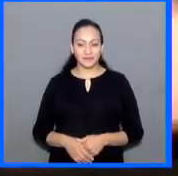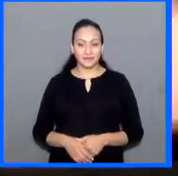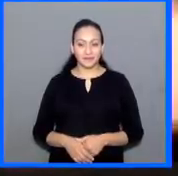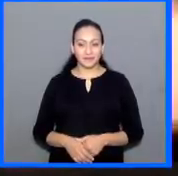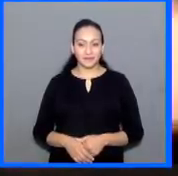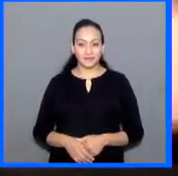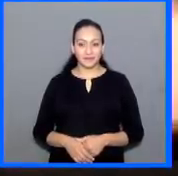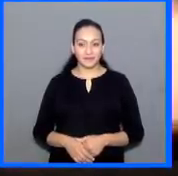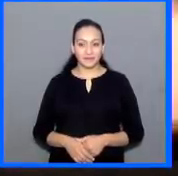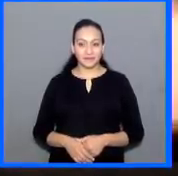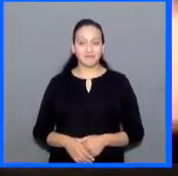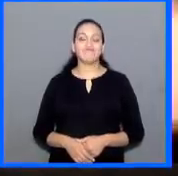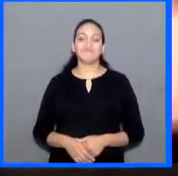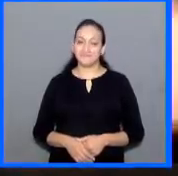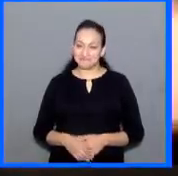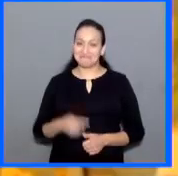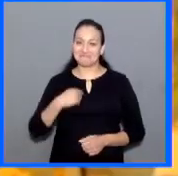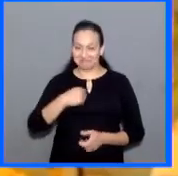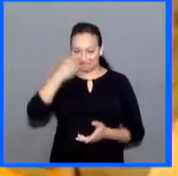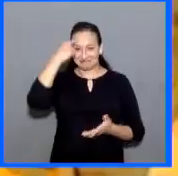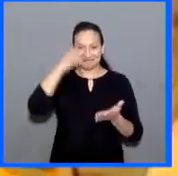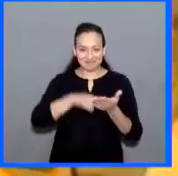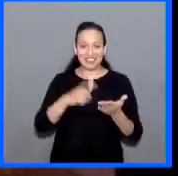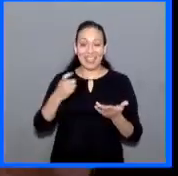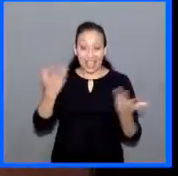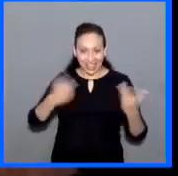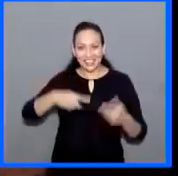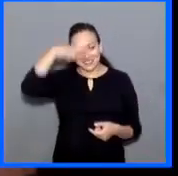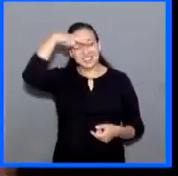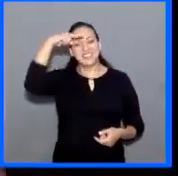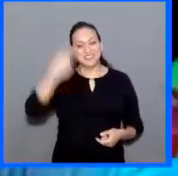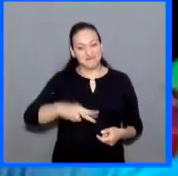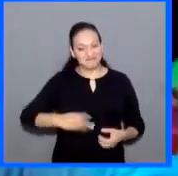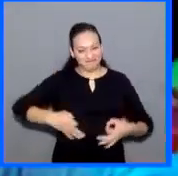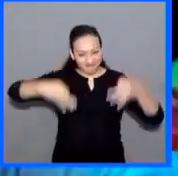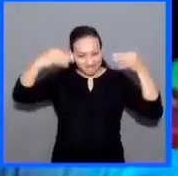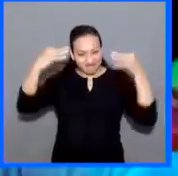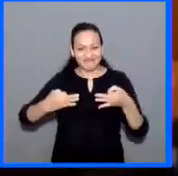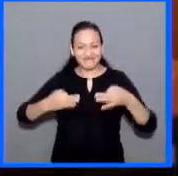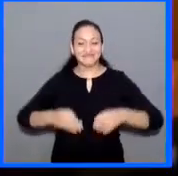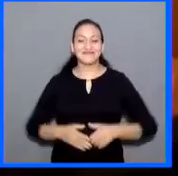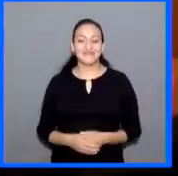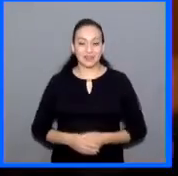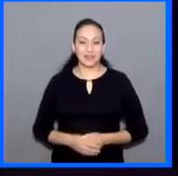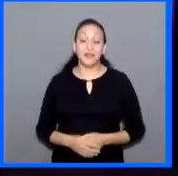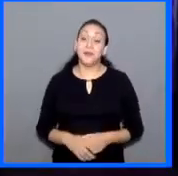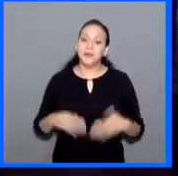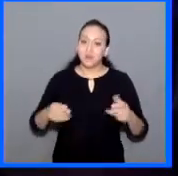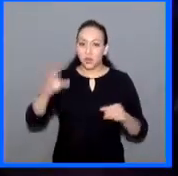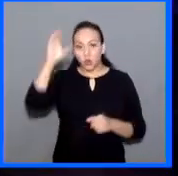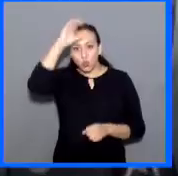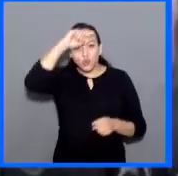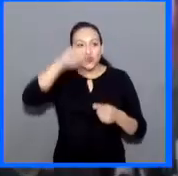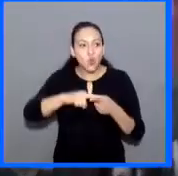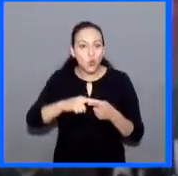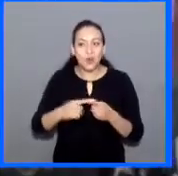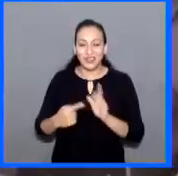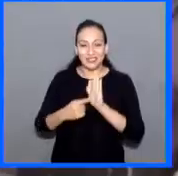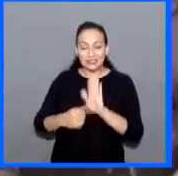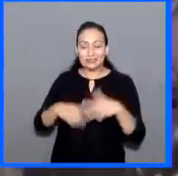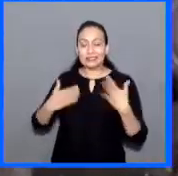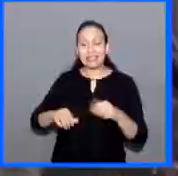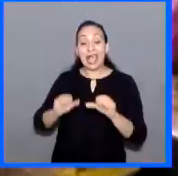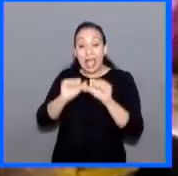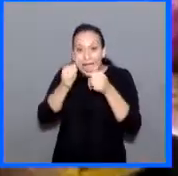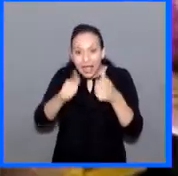Efectivamente, yo creo que solo se pudo haber hecho aquí, tanto por, como dice, la riqueza cultural, la artesanía que tenemos es